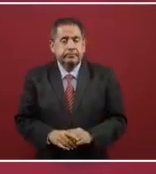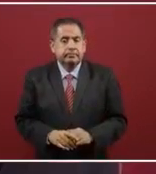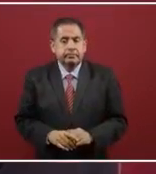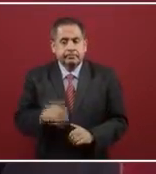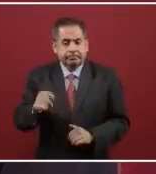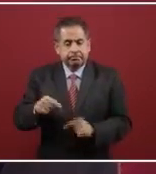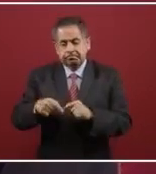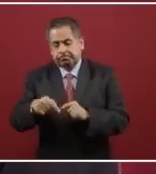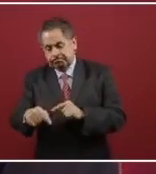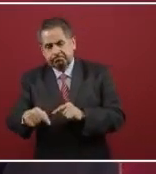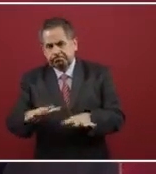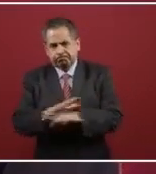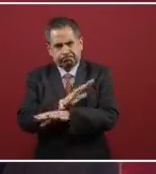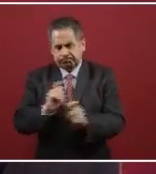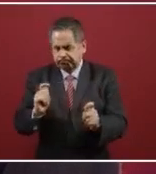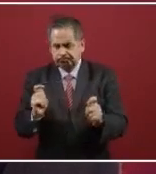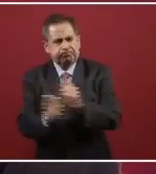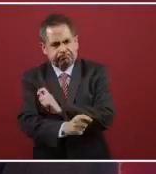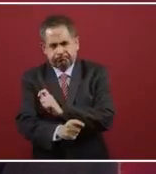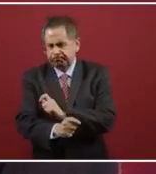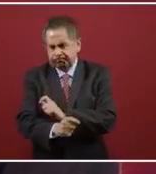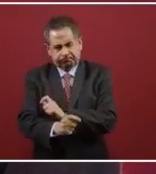El cambio va,